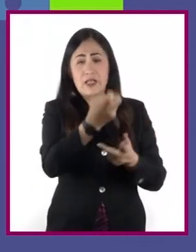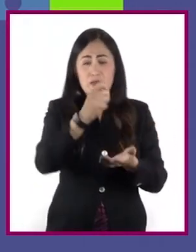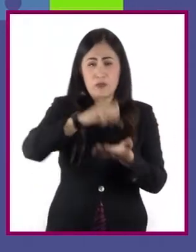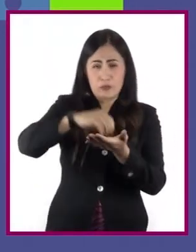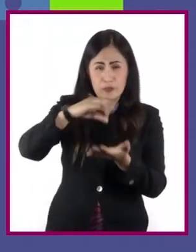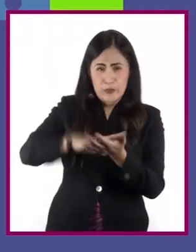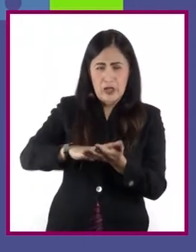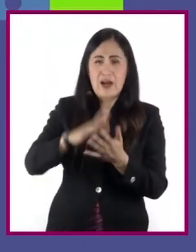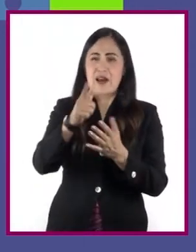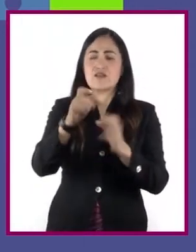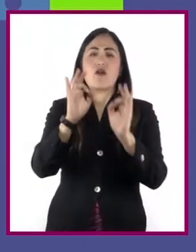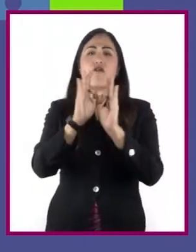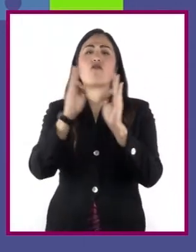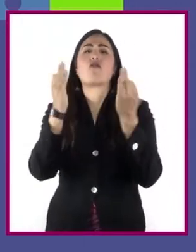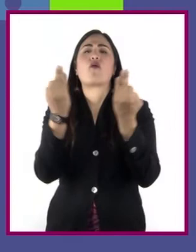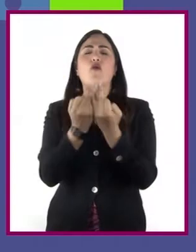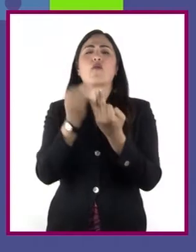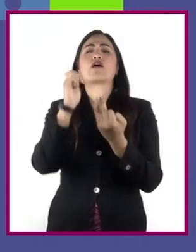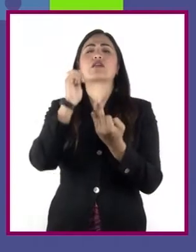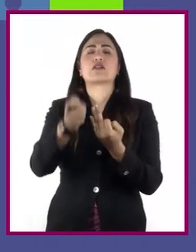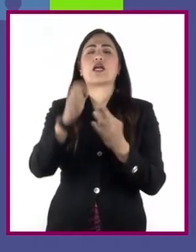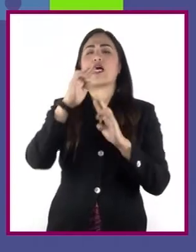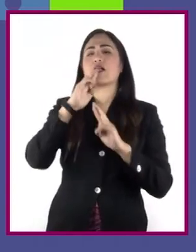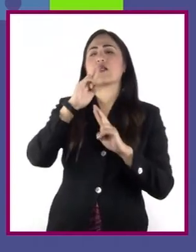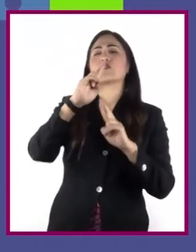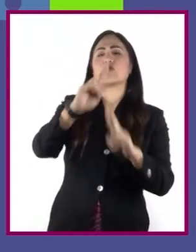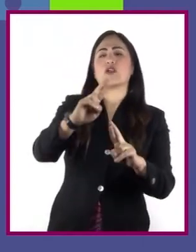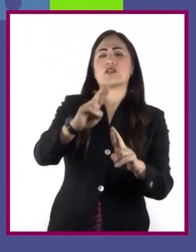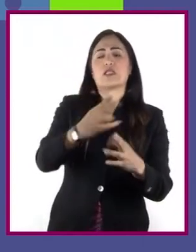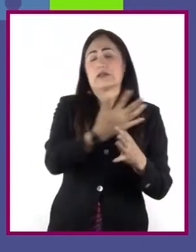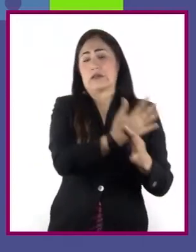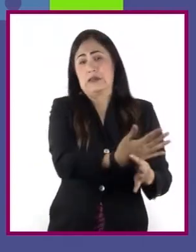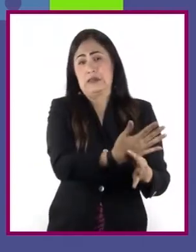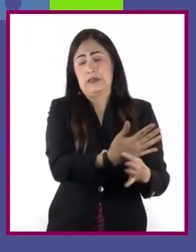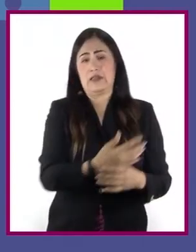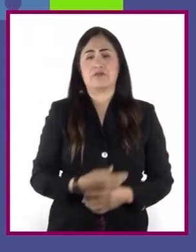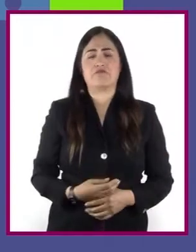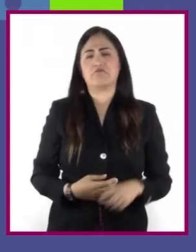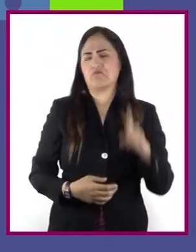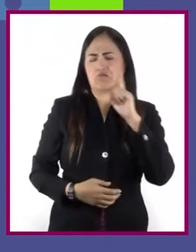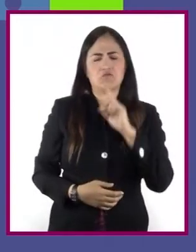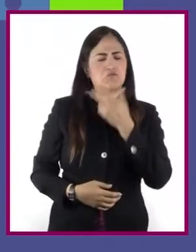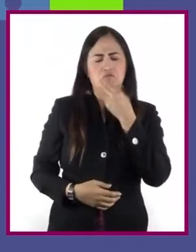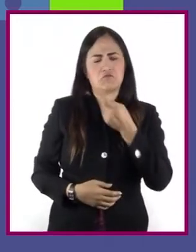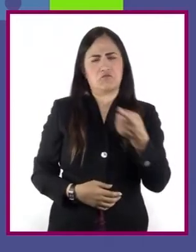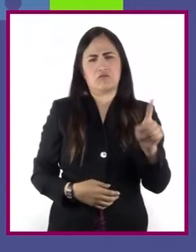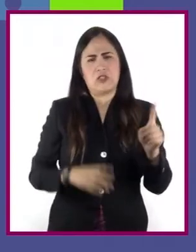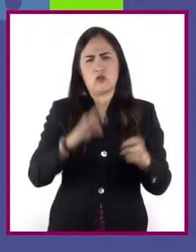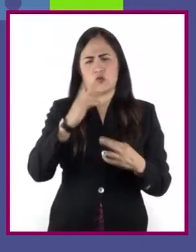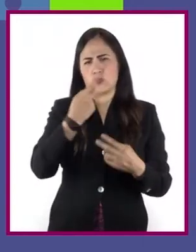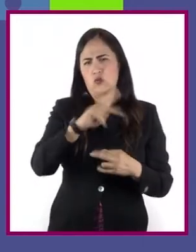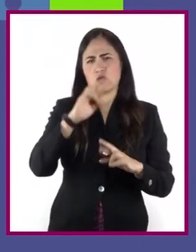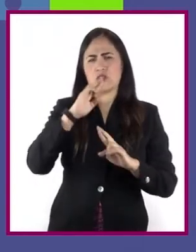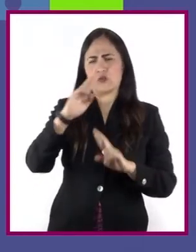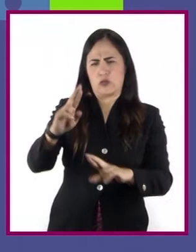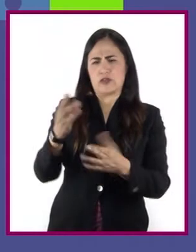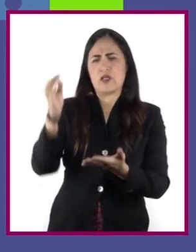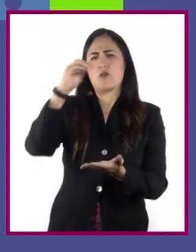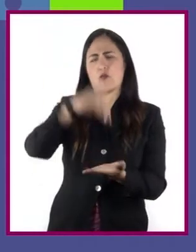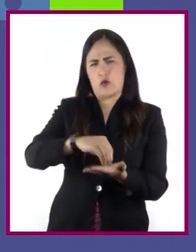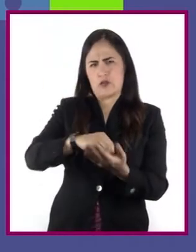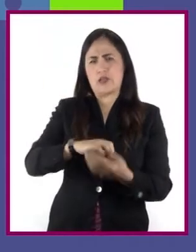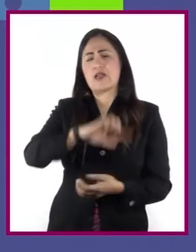modelo solo se agregan las respuestas de nuestra entrevistada o entrevistado y al final cerramos